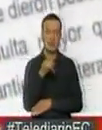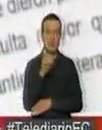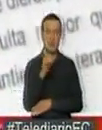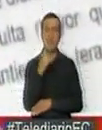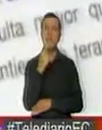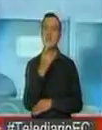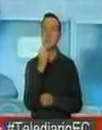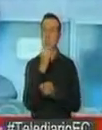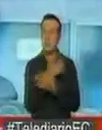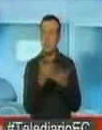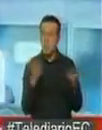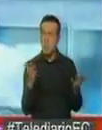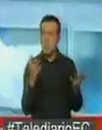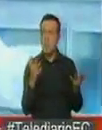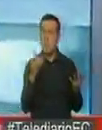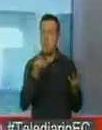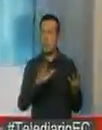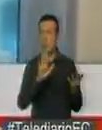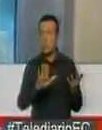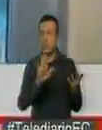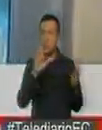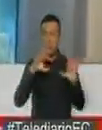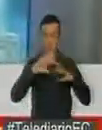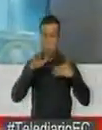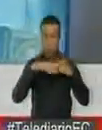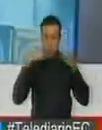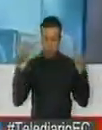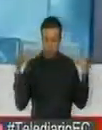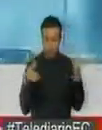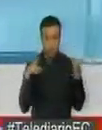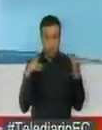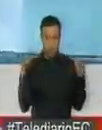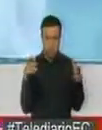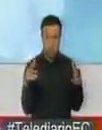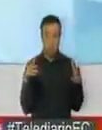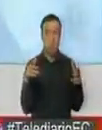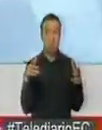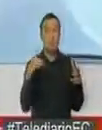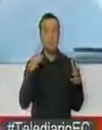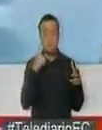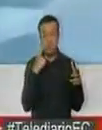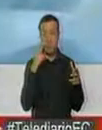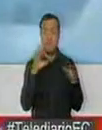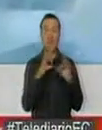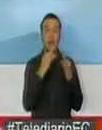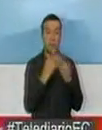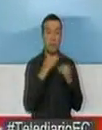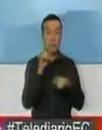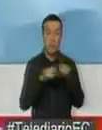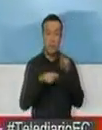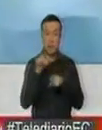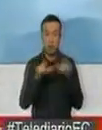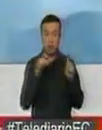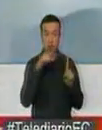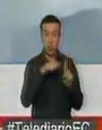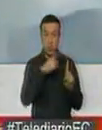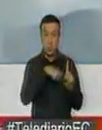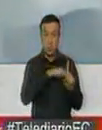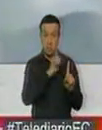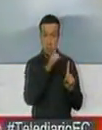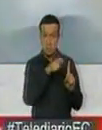Influenza INSPI, Alfredo Bruno, el cerco epidemiológico se mantiene y corresponde a los familiares y personas del núcleo